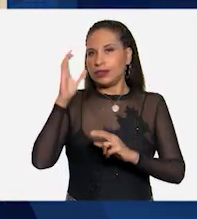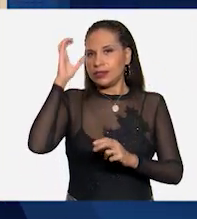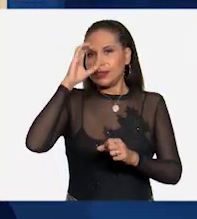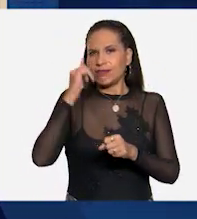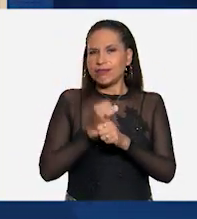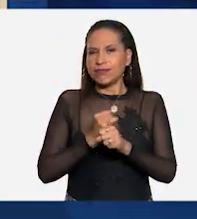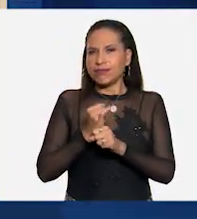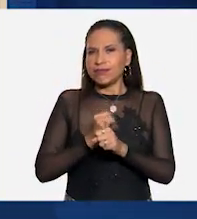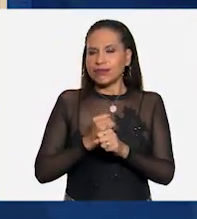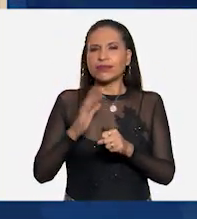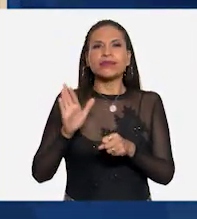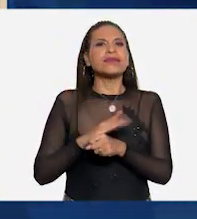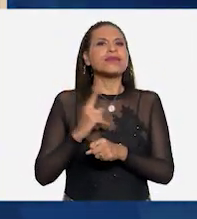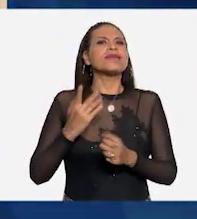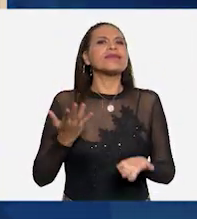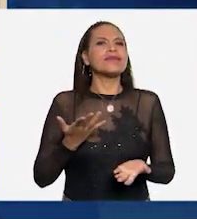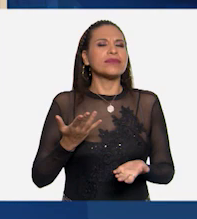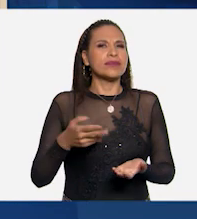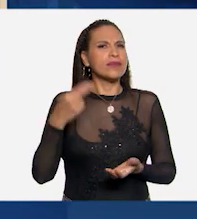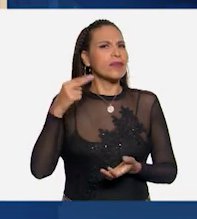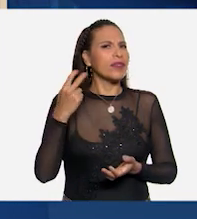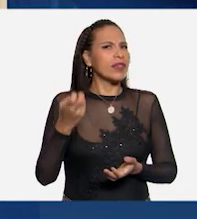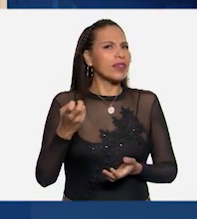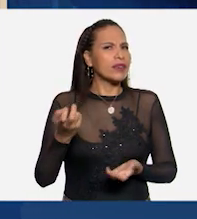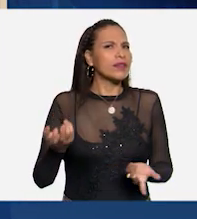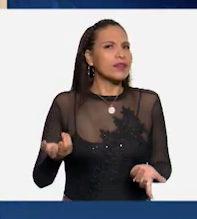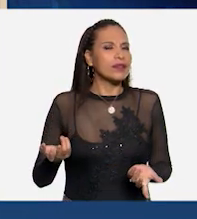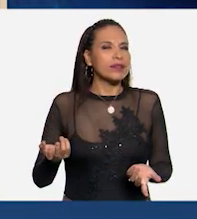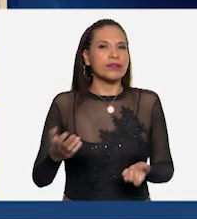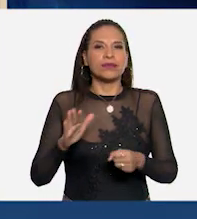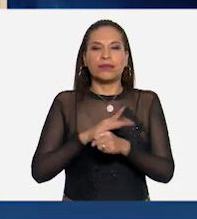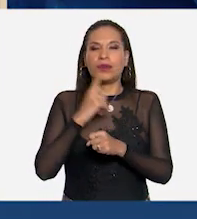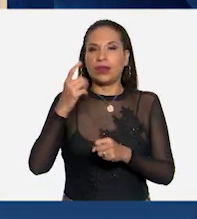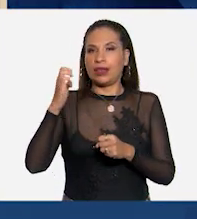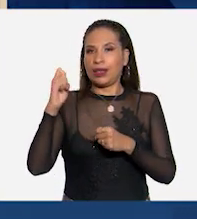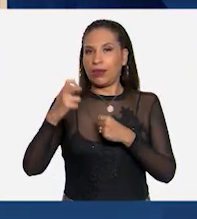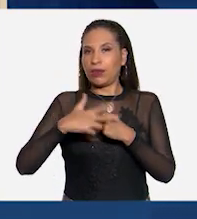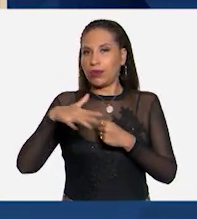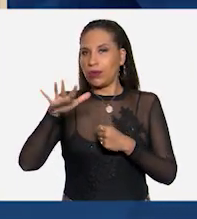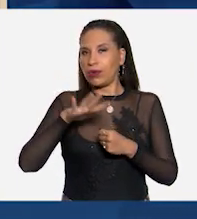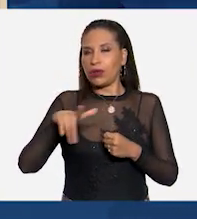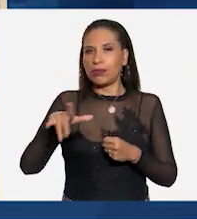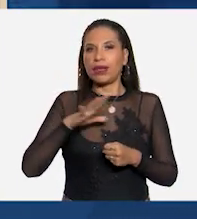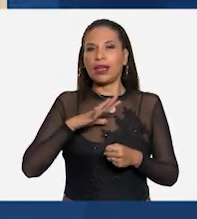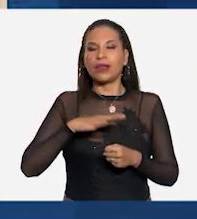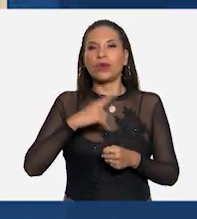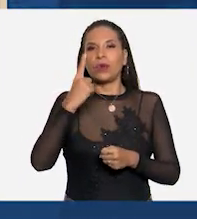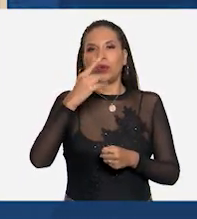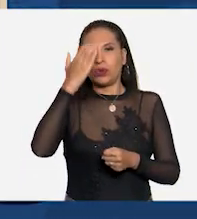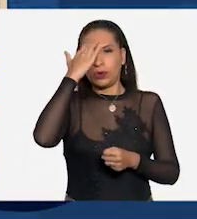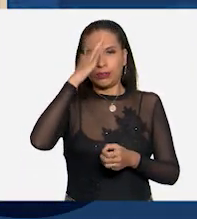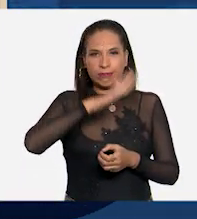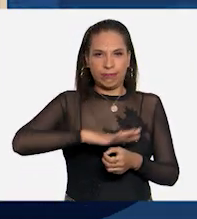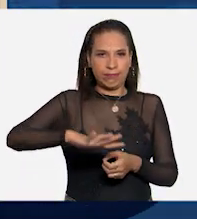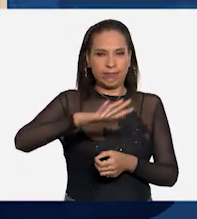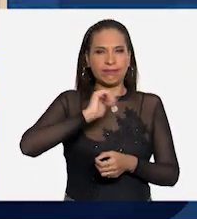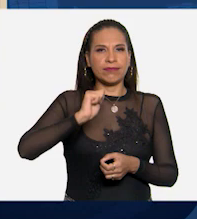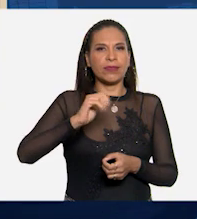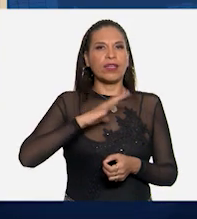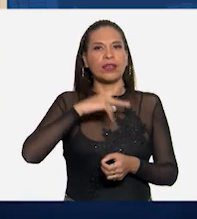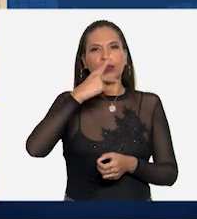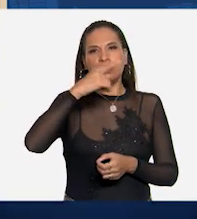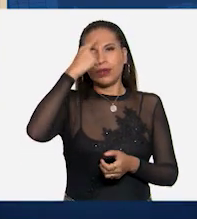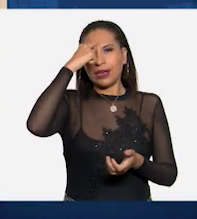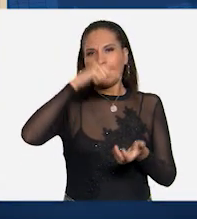científica? ¿Por qué se le llama así? Porque los europeos van a pasar de un conocimiento basado en